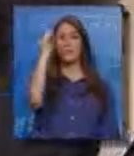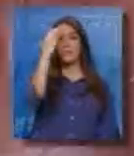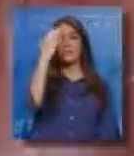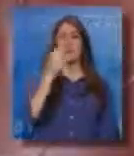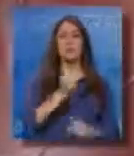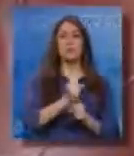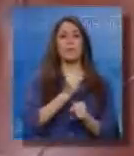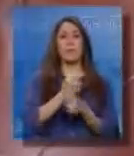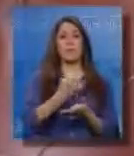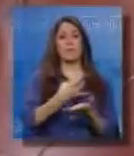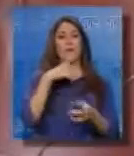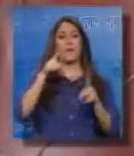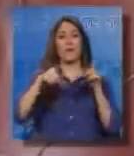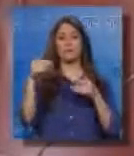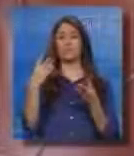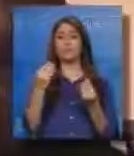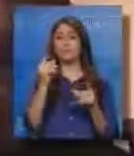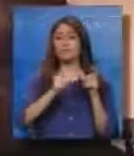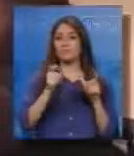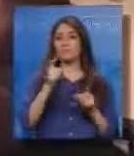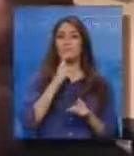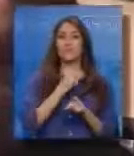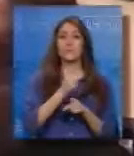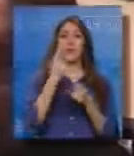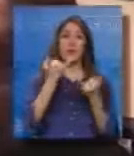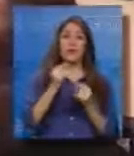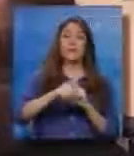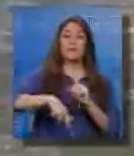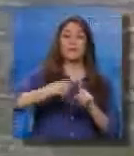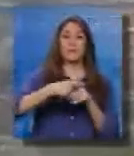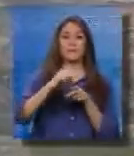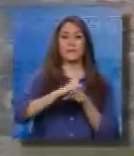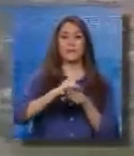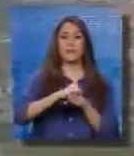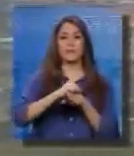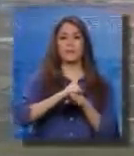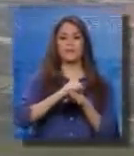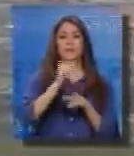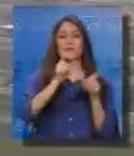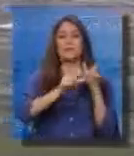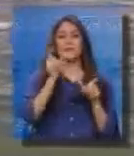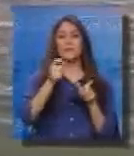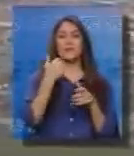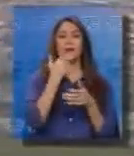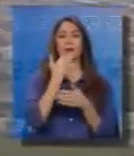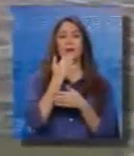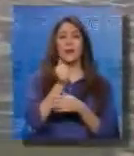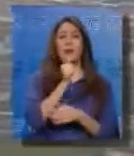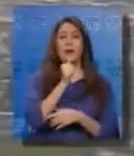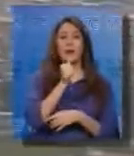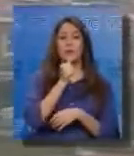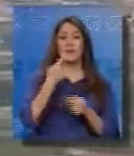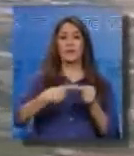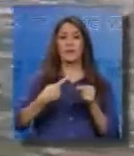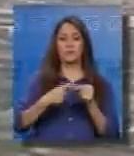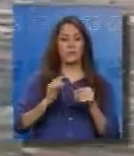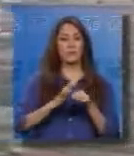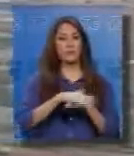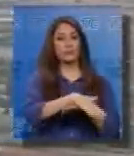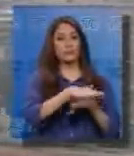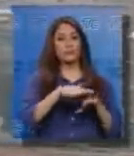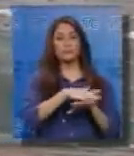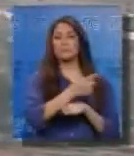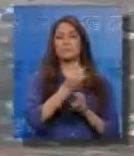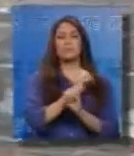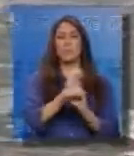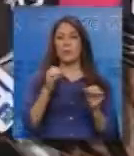las autoridades planifican más simulacros para preparar a la población y dieron a conocer que las fuentes de agua que nutren a la capital no han sido